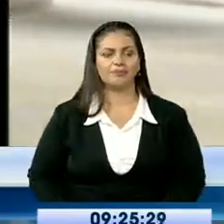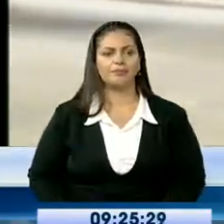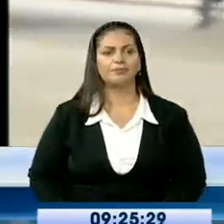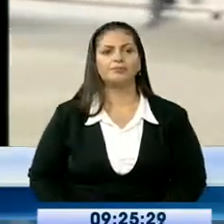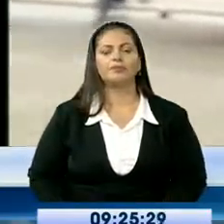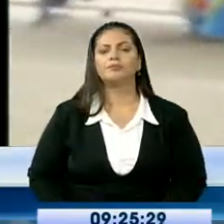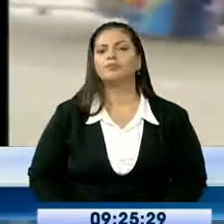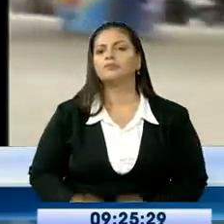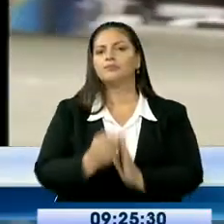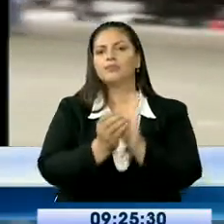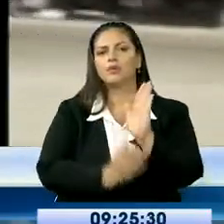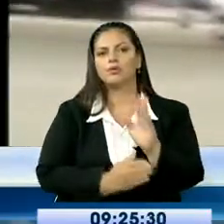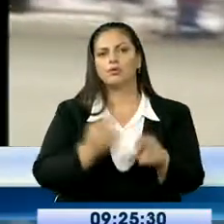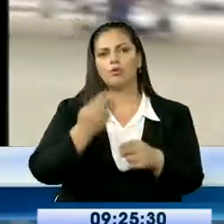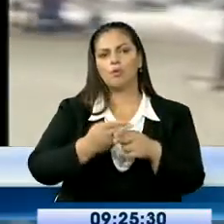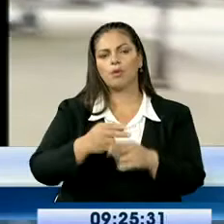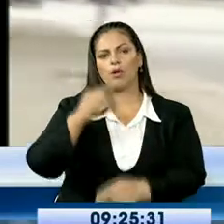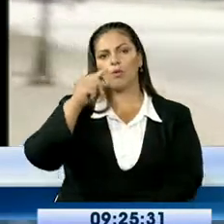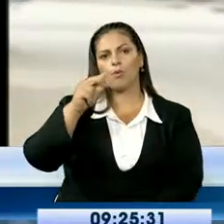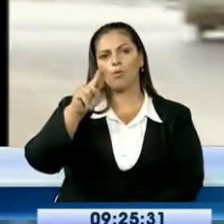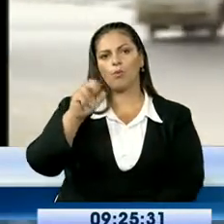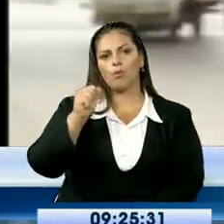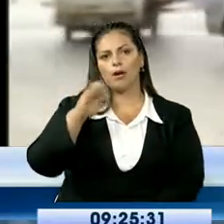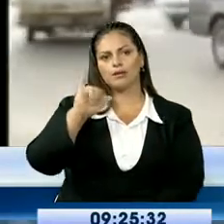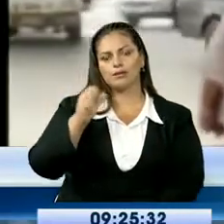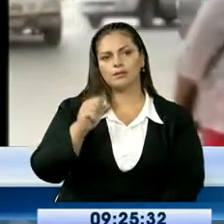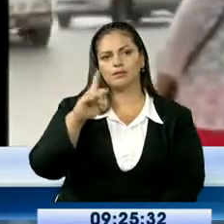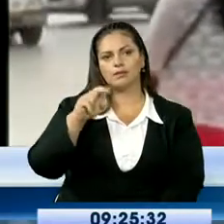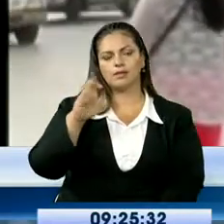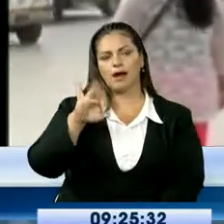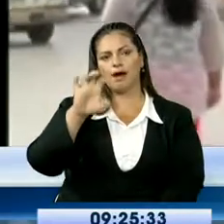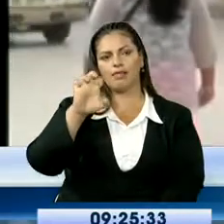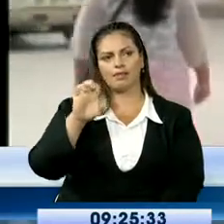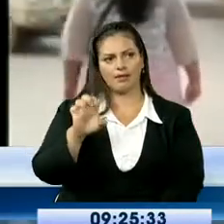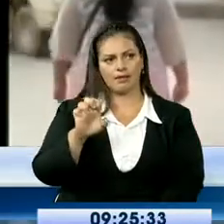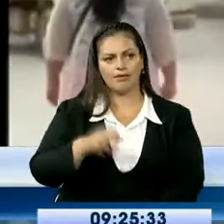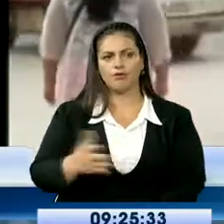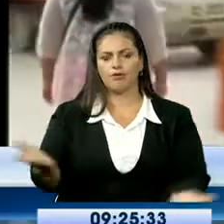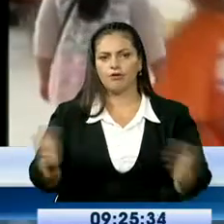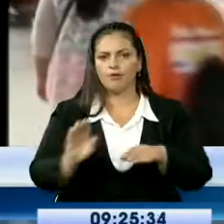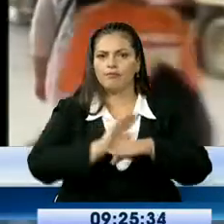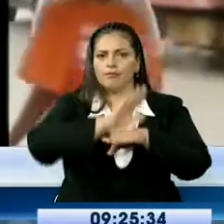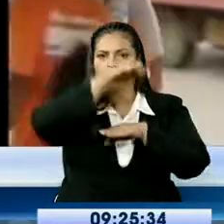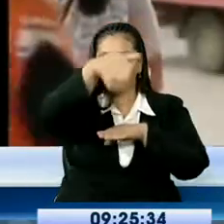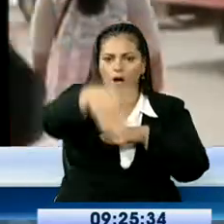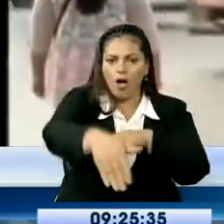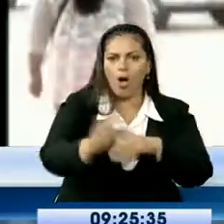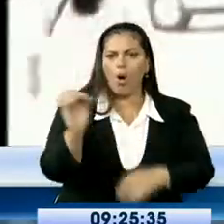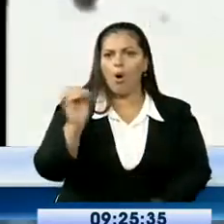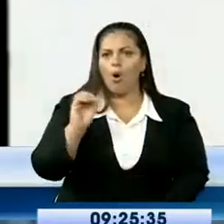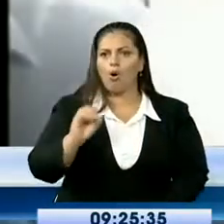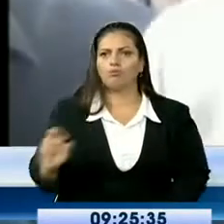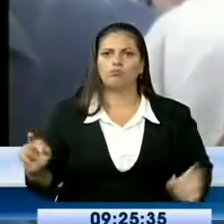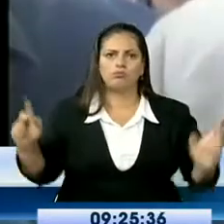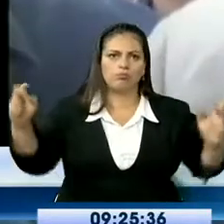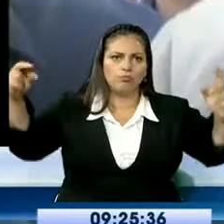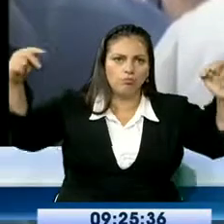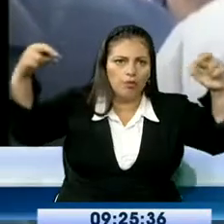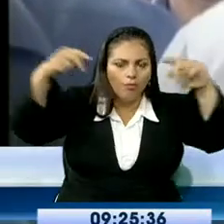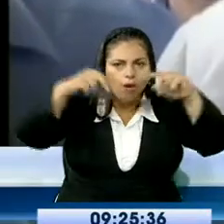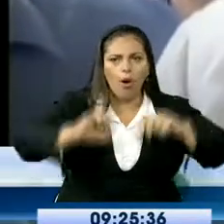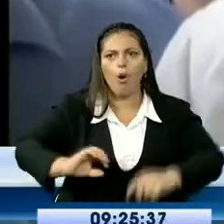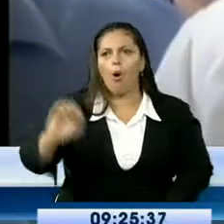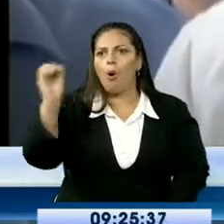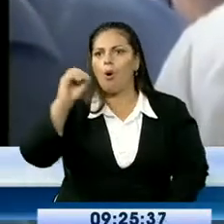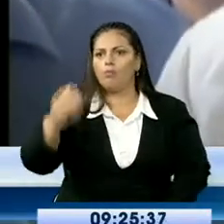espacios de las pilas de los pasos elevados, sino también escalinatas, las faldas de cerros, paredes